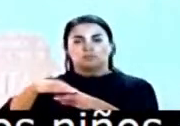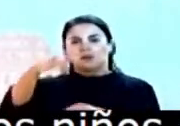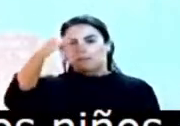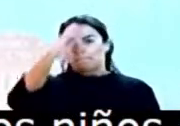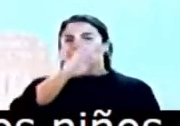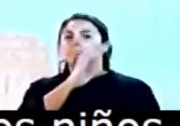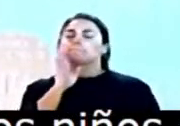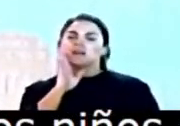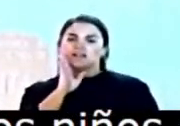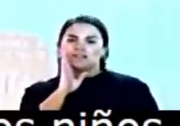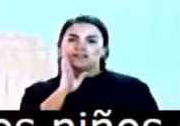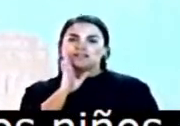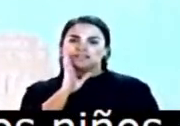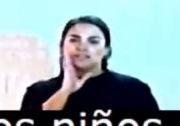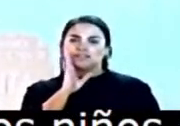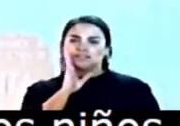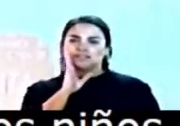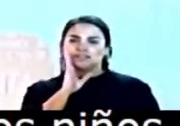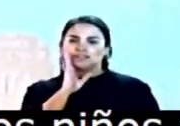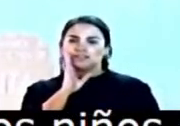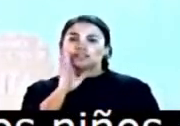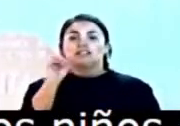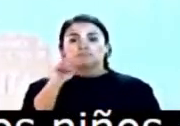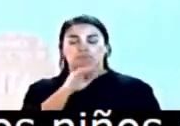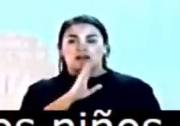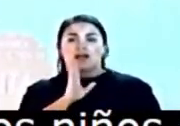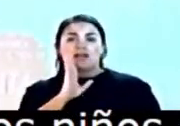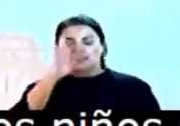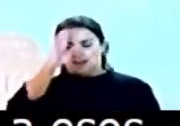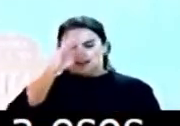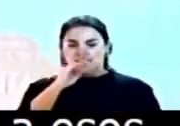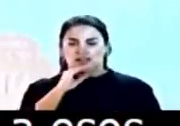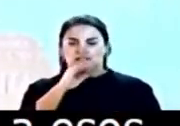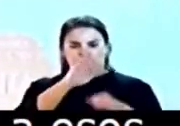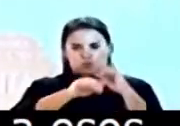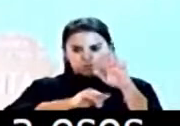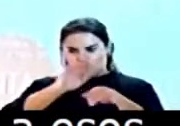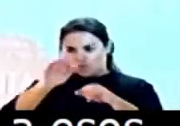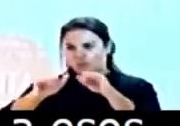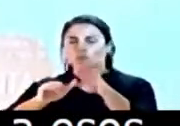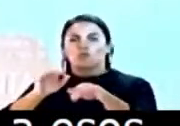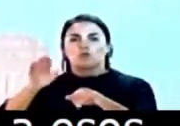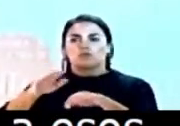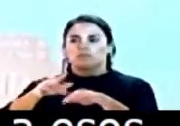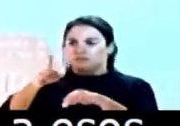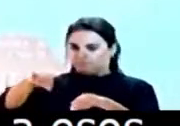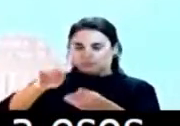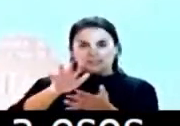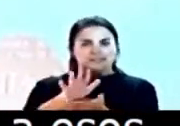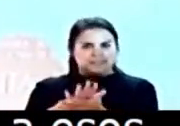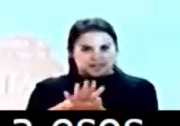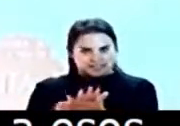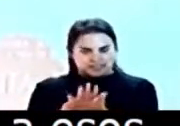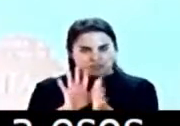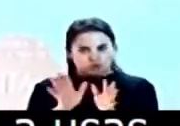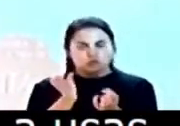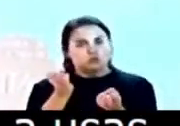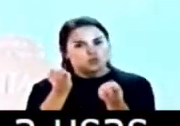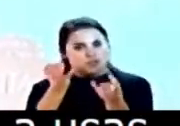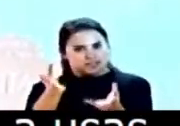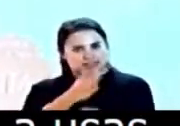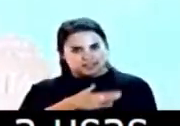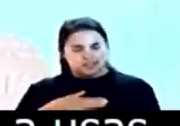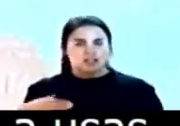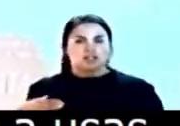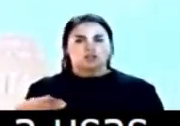padres, queremos hacerle un llamamiento a esas madres, de que estén tranquilos, porque sus hijos y sus